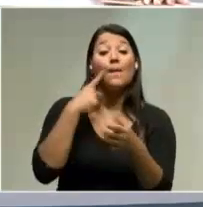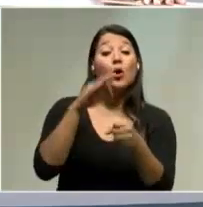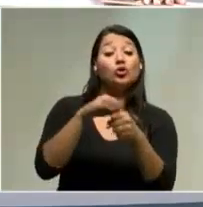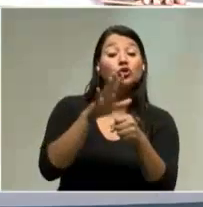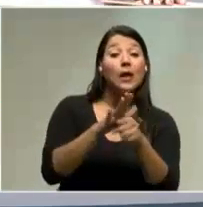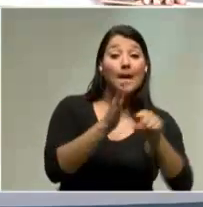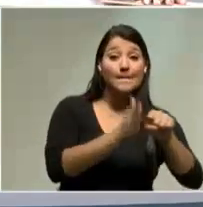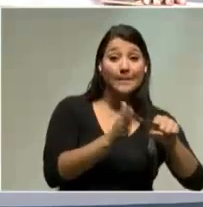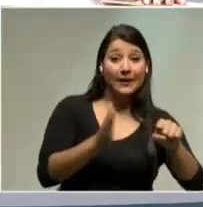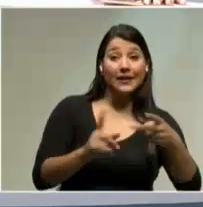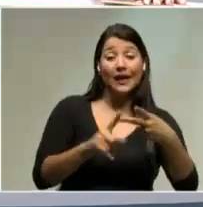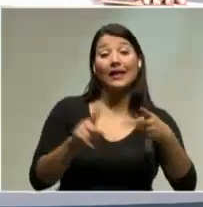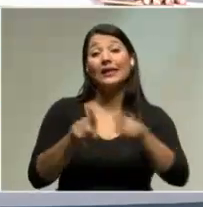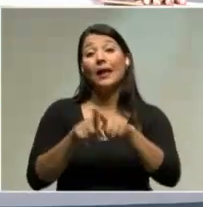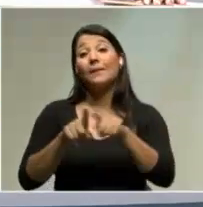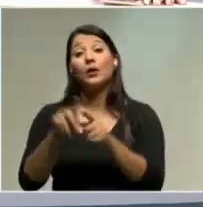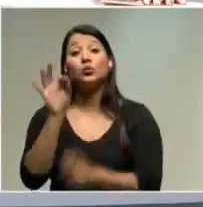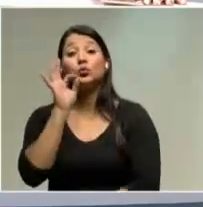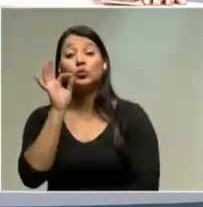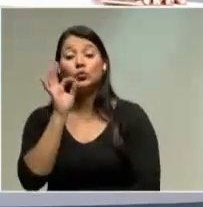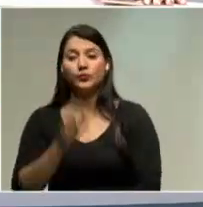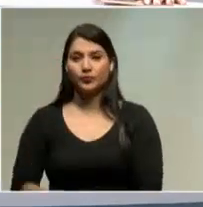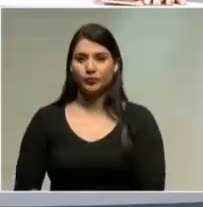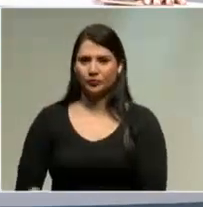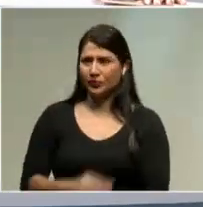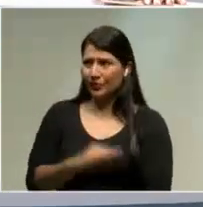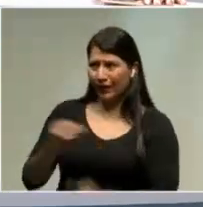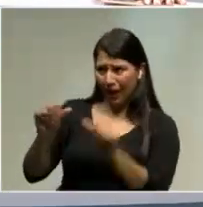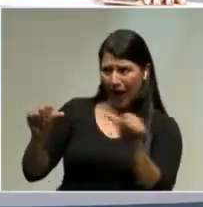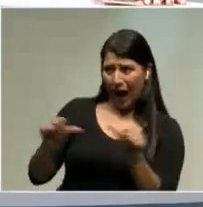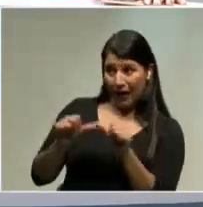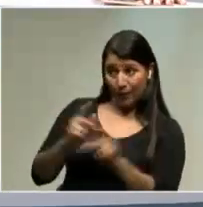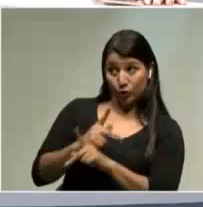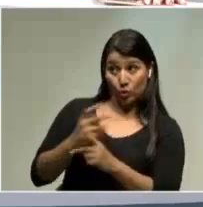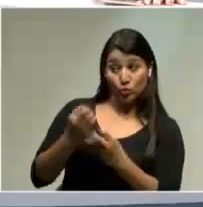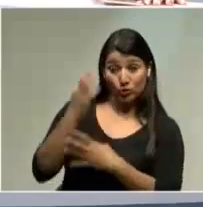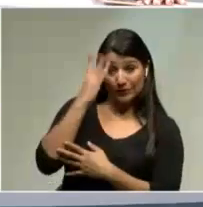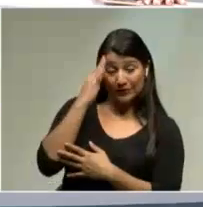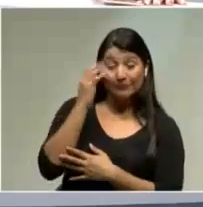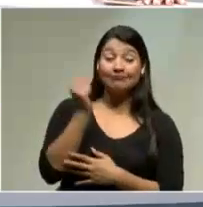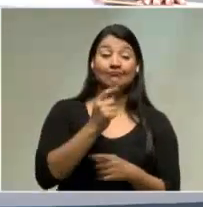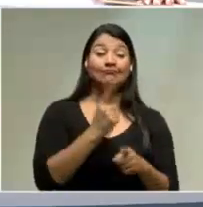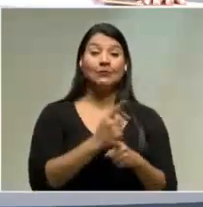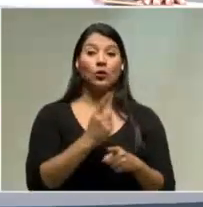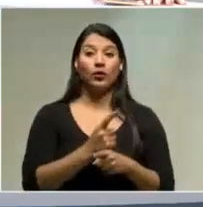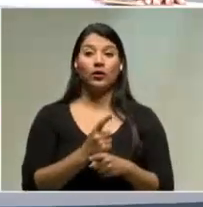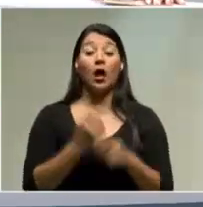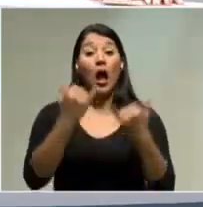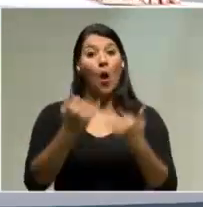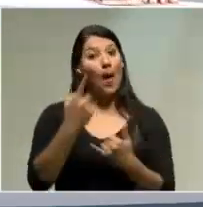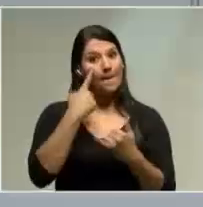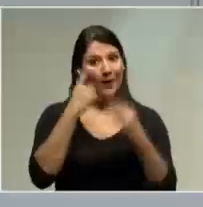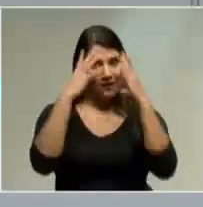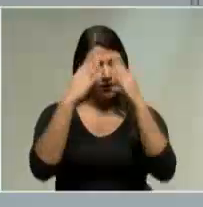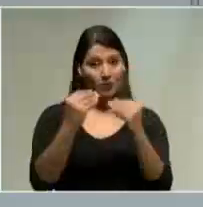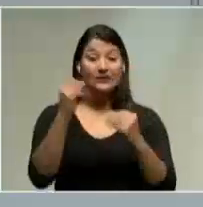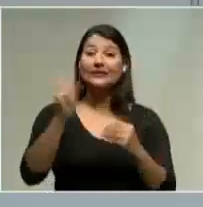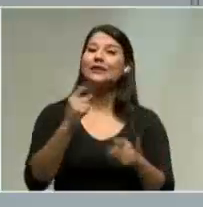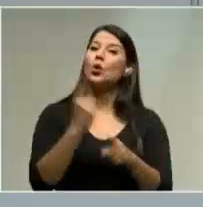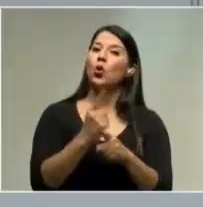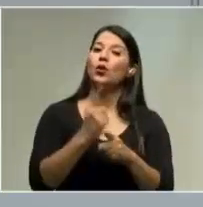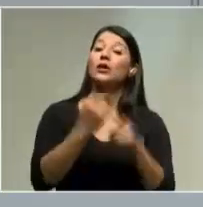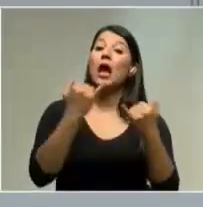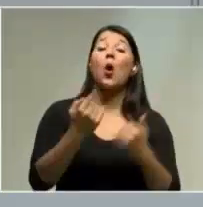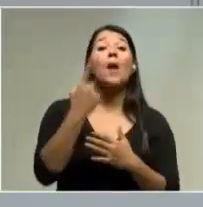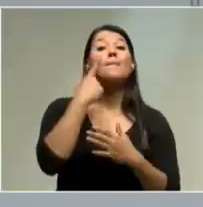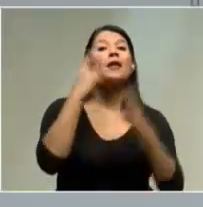piña y de cannabis de marihuana. Y en zonas protegidas, es sumamente preocupante. Exactamente. Totalmente. Vamos a ver el informe. Es correcto, vamos a ver